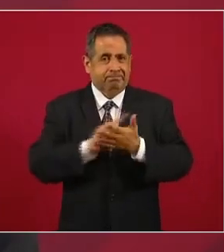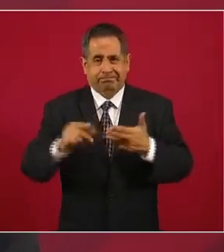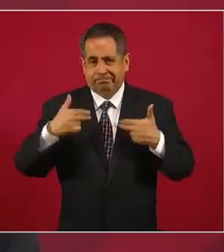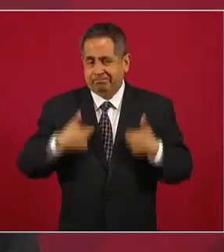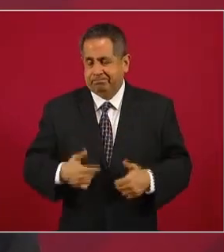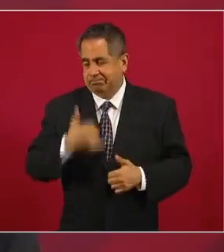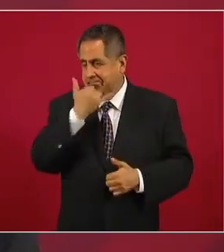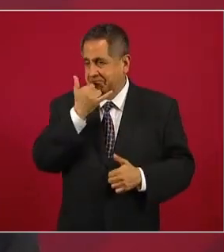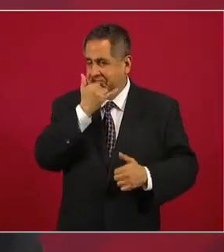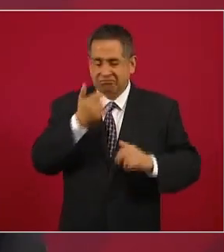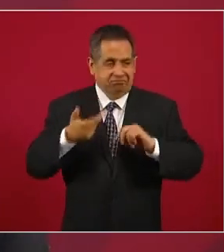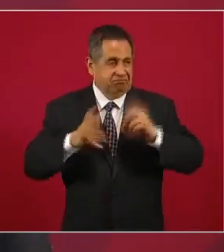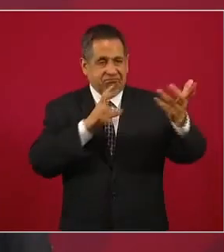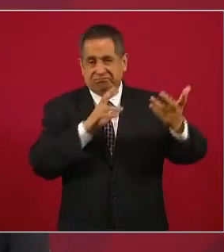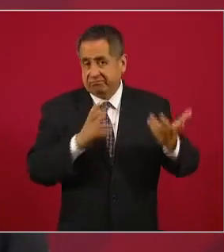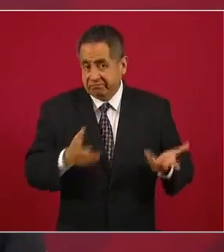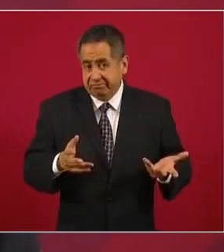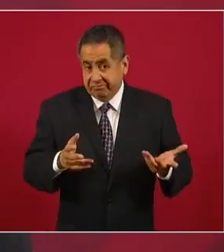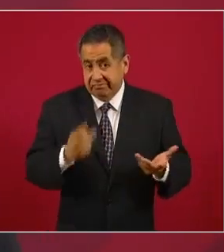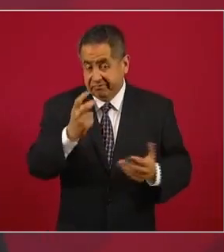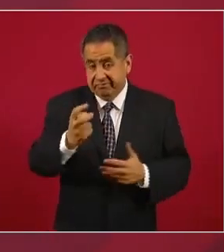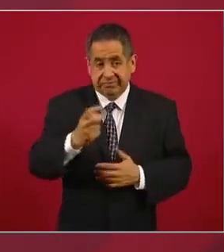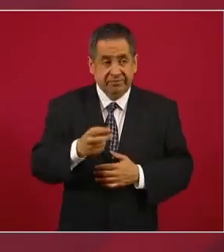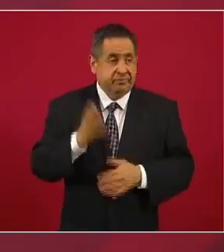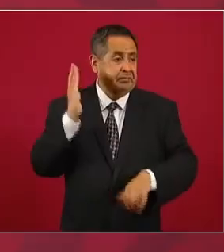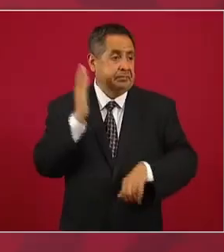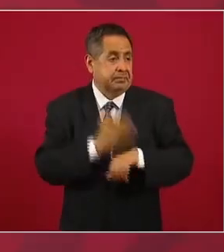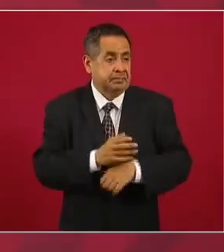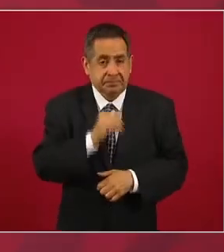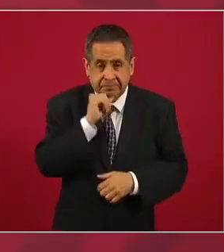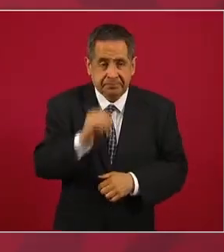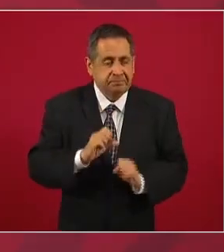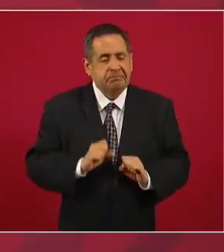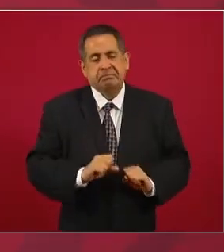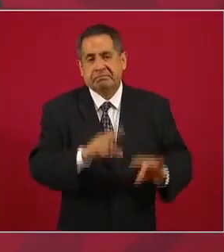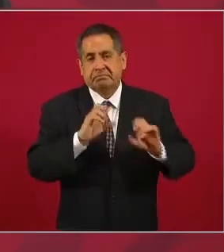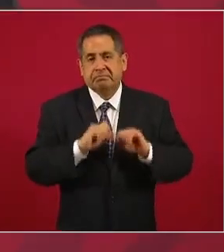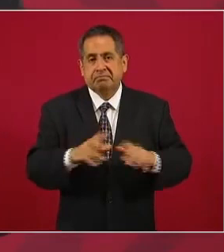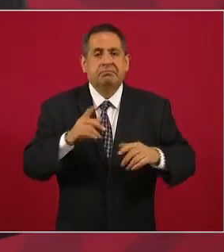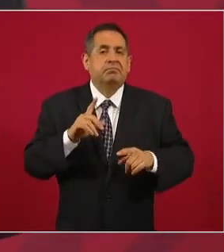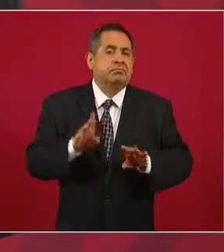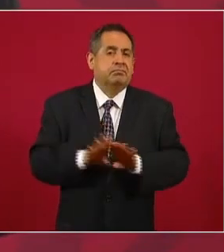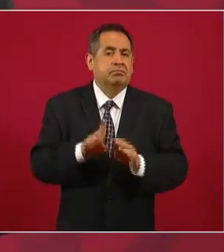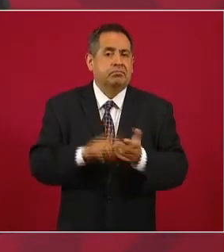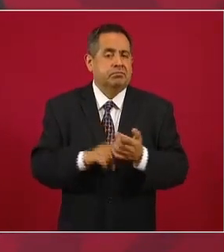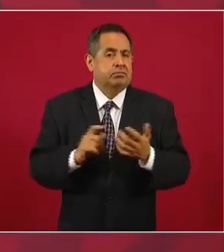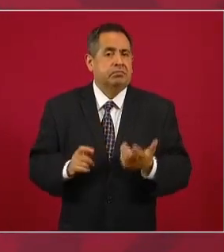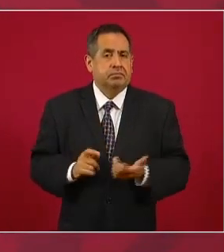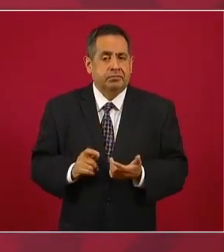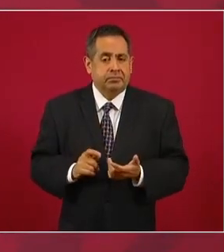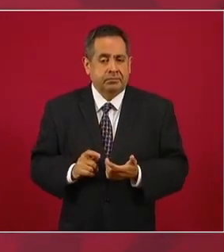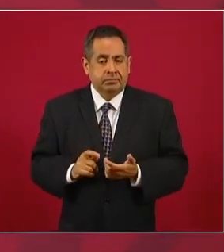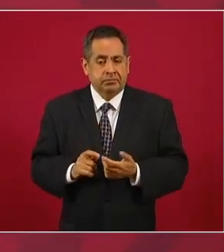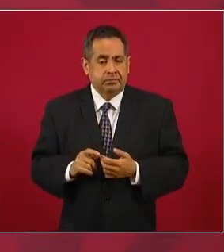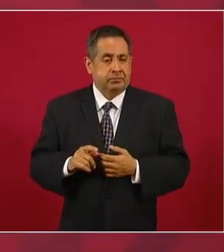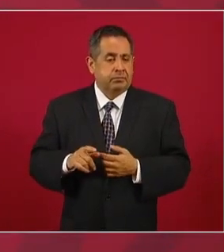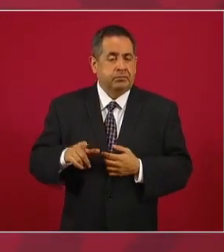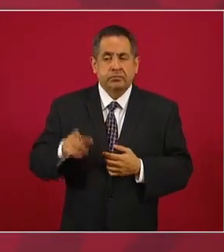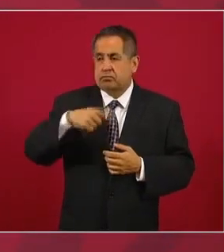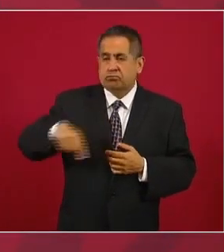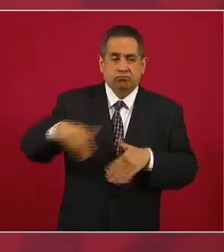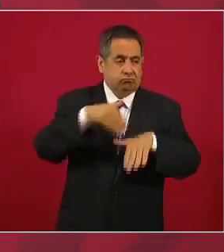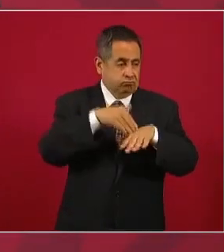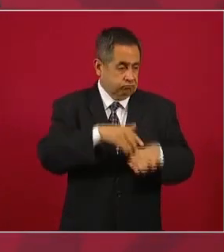humanos, la impunidad como norma y el quebrantamiento del Estado de Derecho